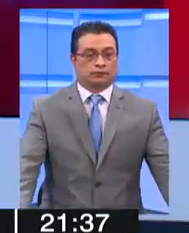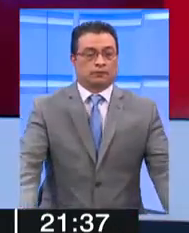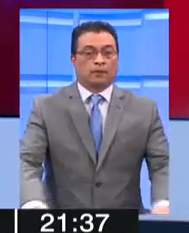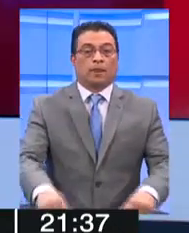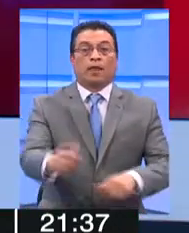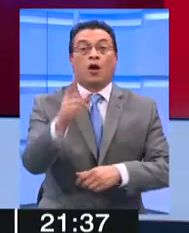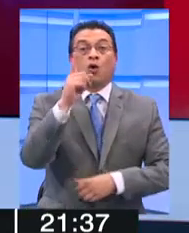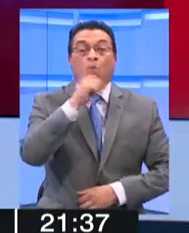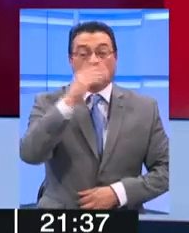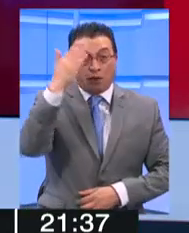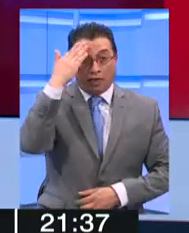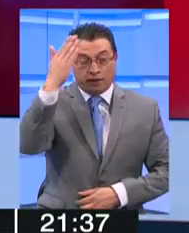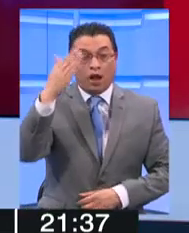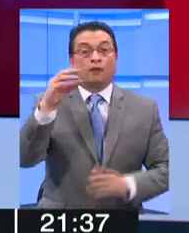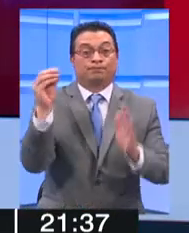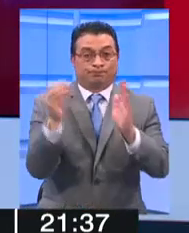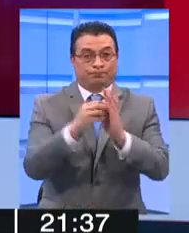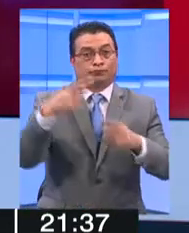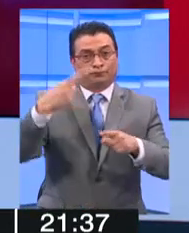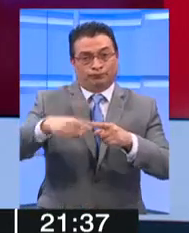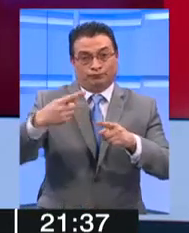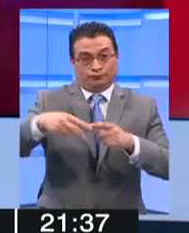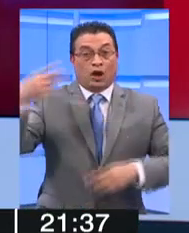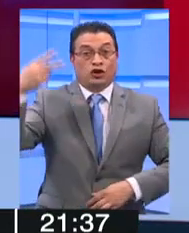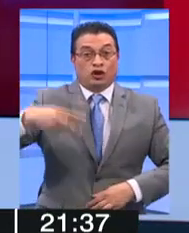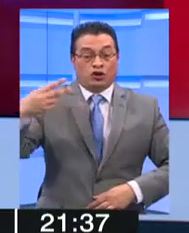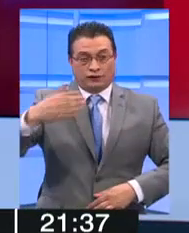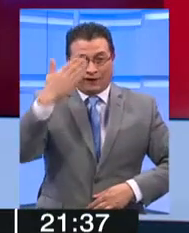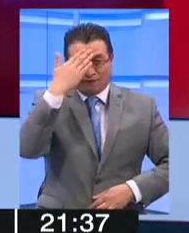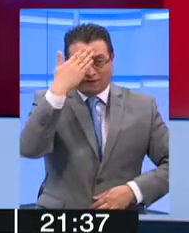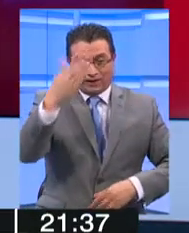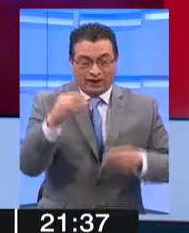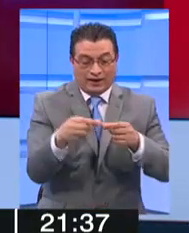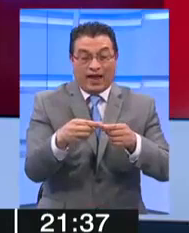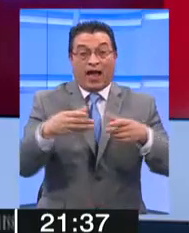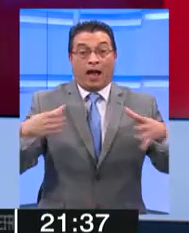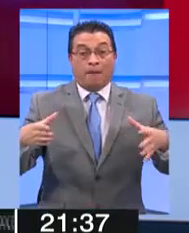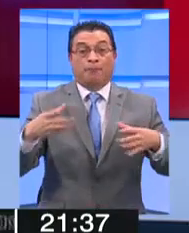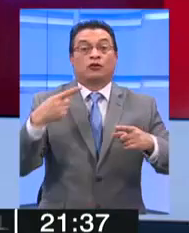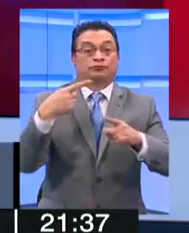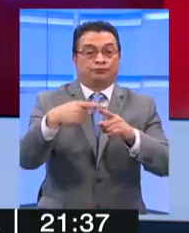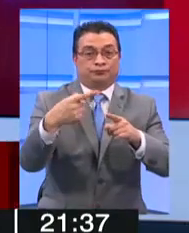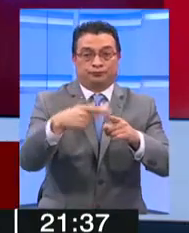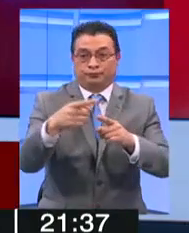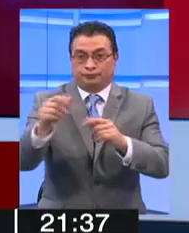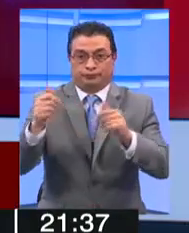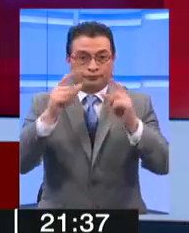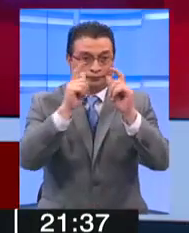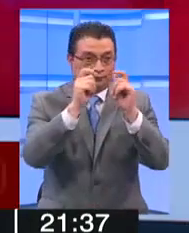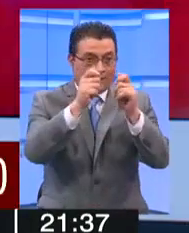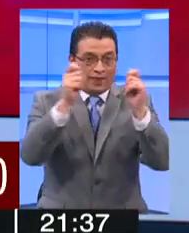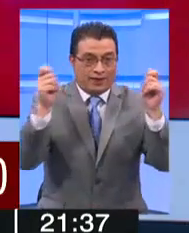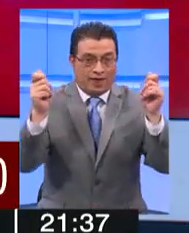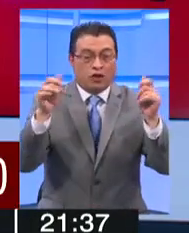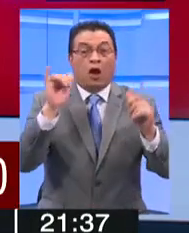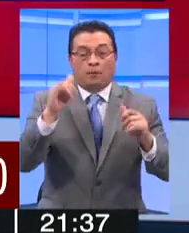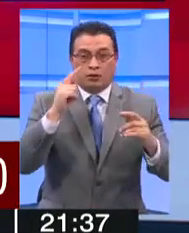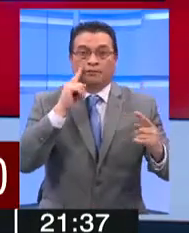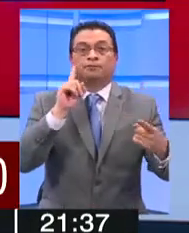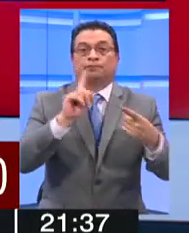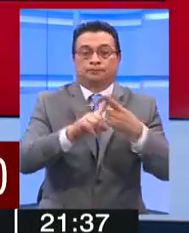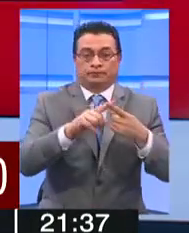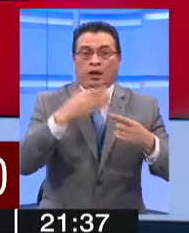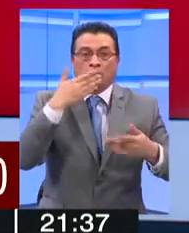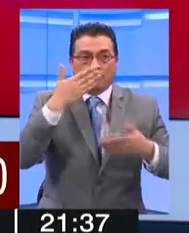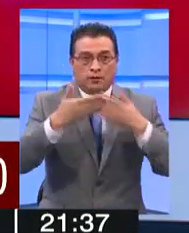Bueno, los últimos días han estado marcados por varias noticias en relación con el Frente Amplio, que empieza a desplegar sus candidaturas, pero también se enfrenta, al menos en